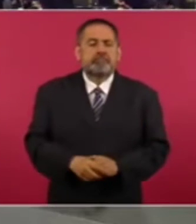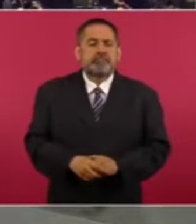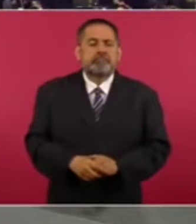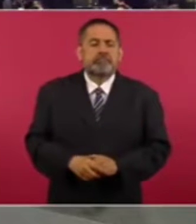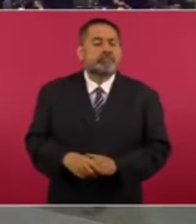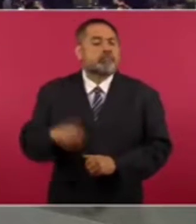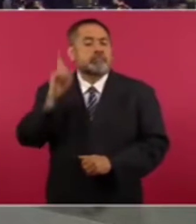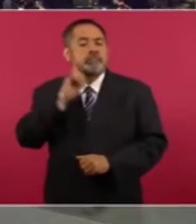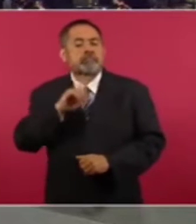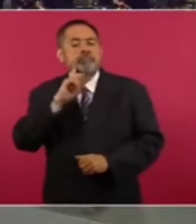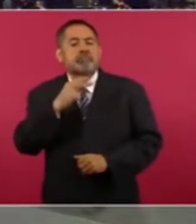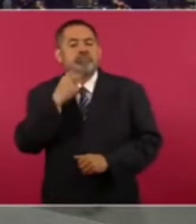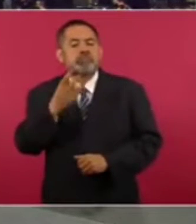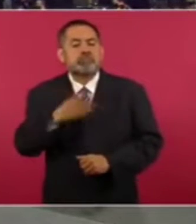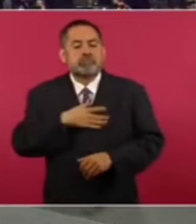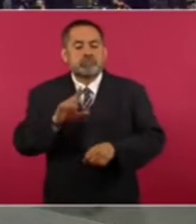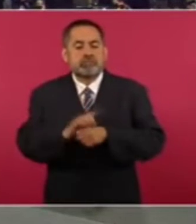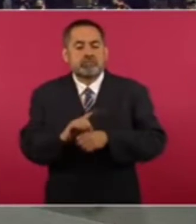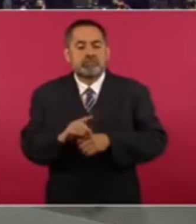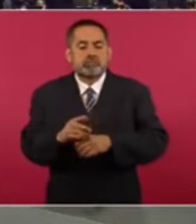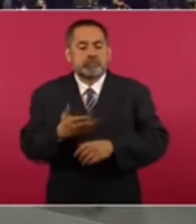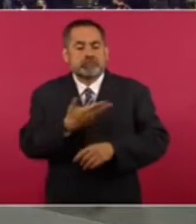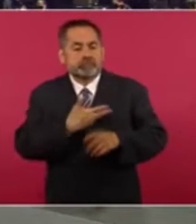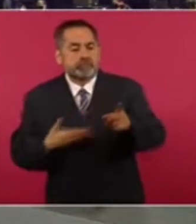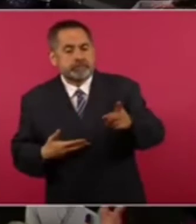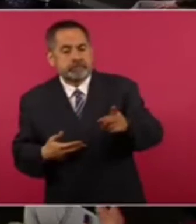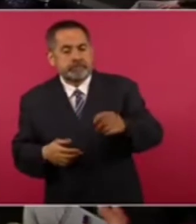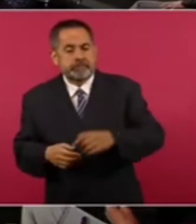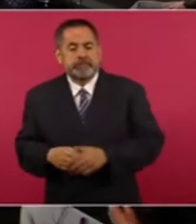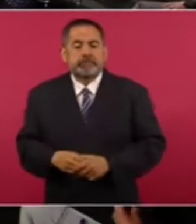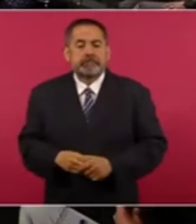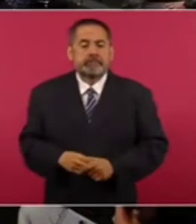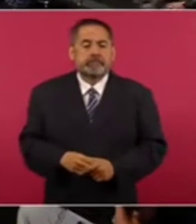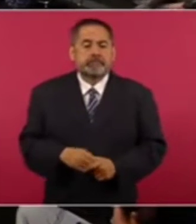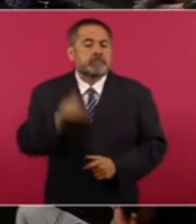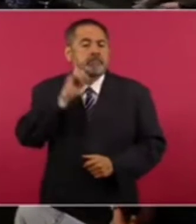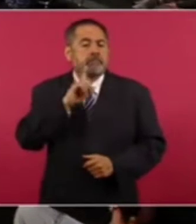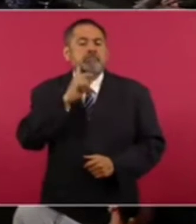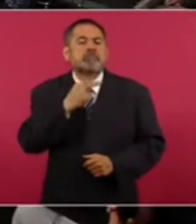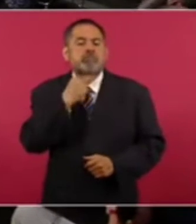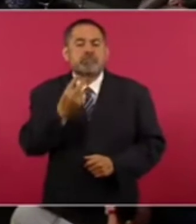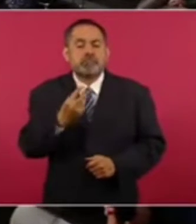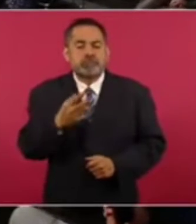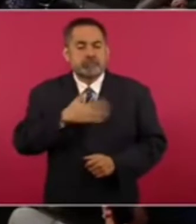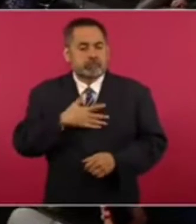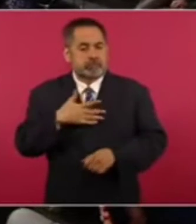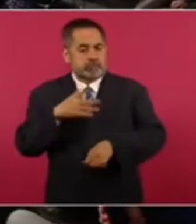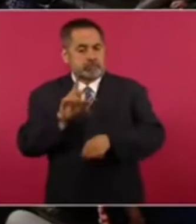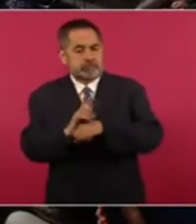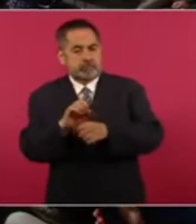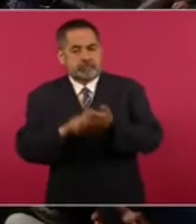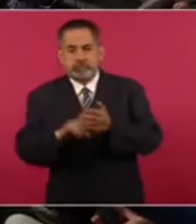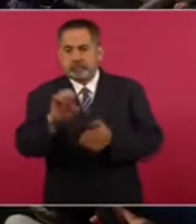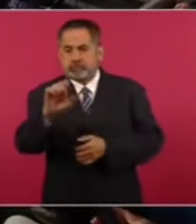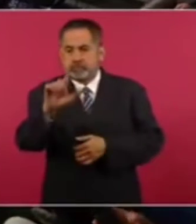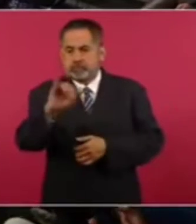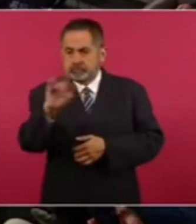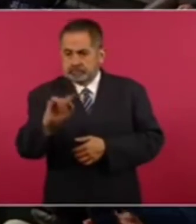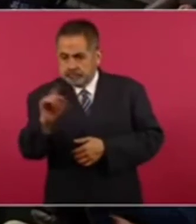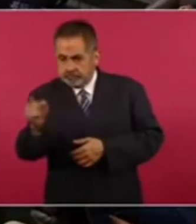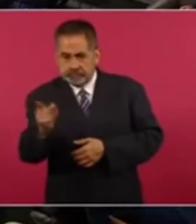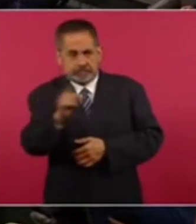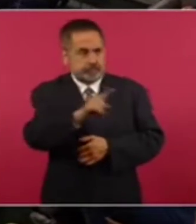Buenos días, presidente. Y atrás, después. Buenos días también, Elizabeth, y buenos días a todos y a